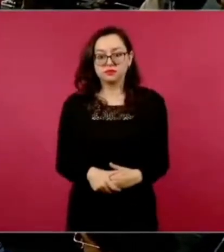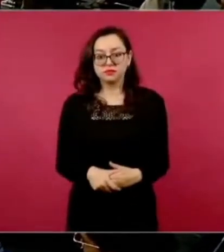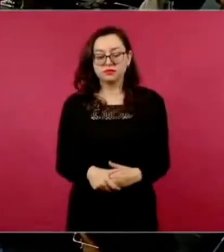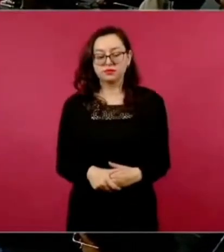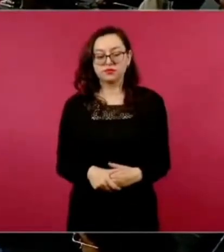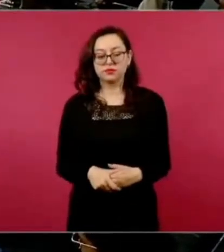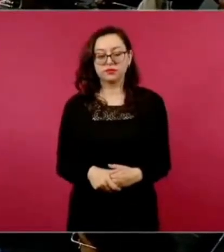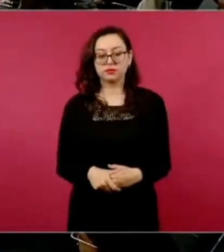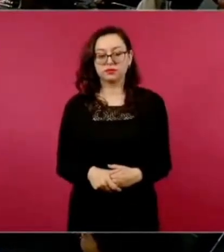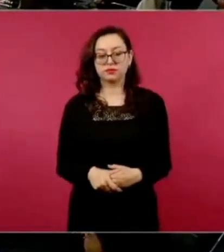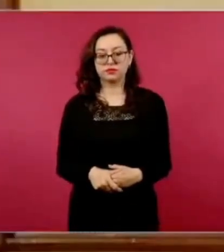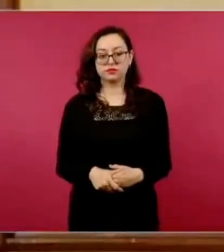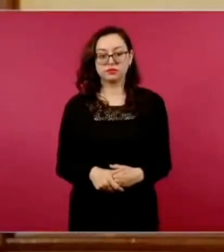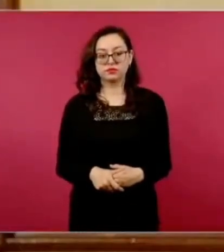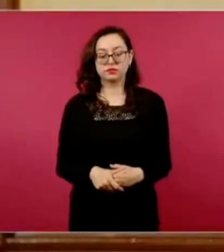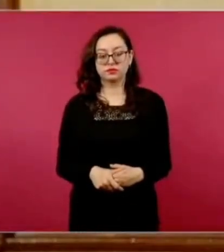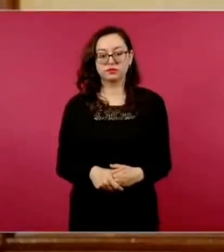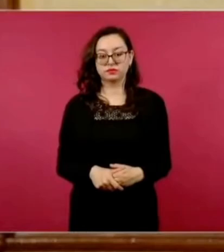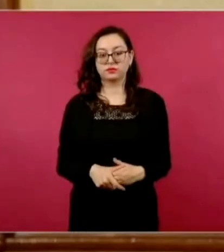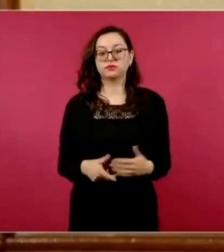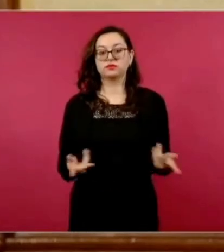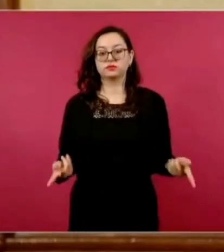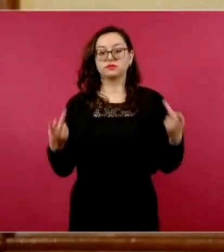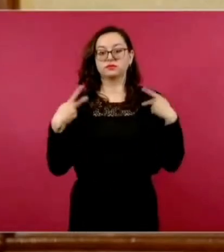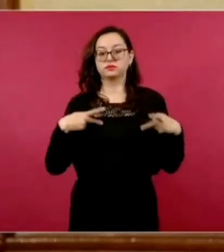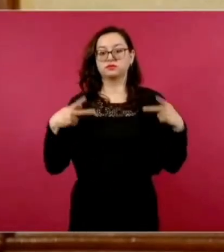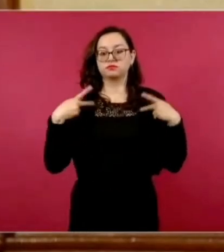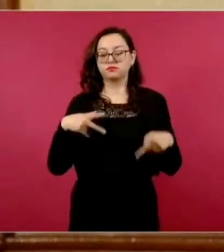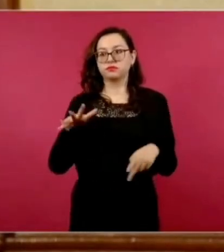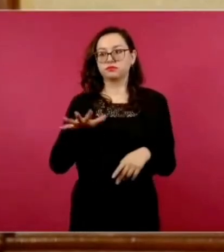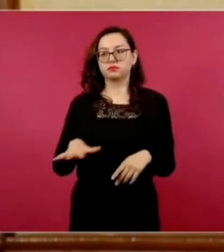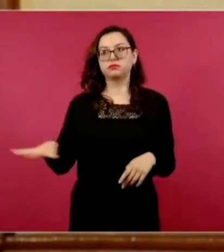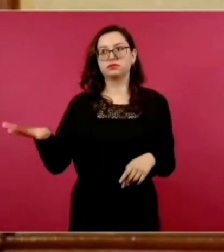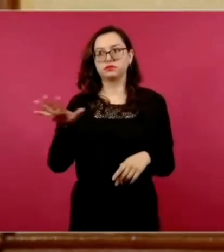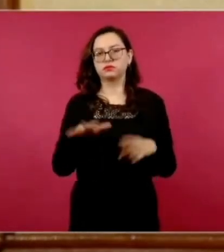Y se enteran una campaña,